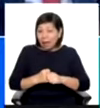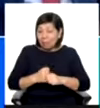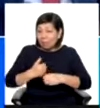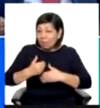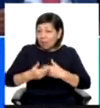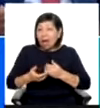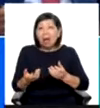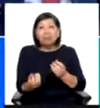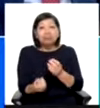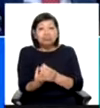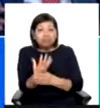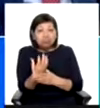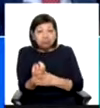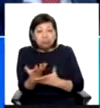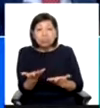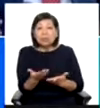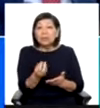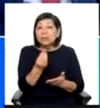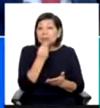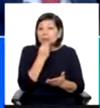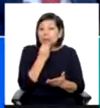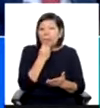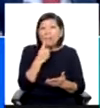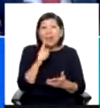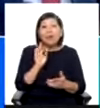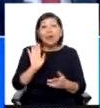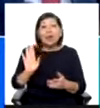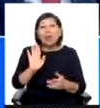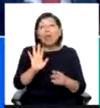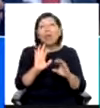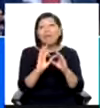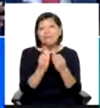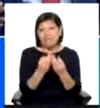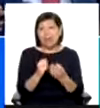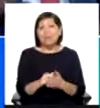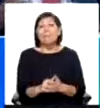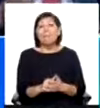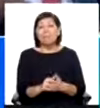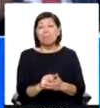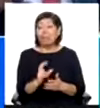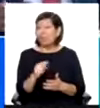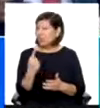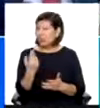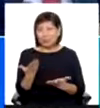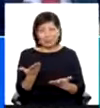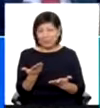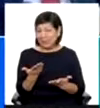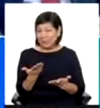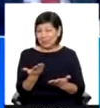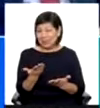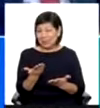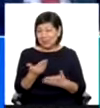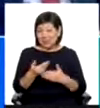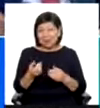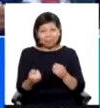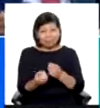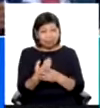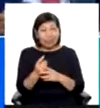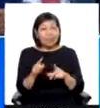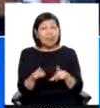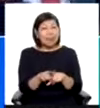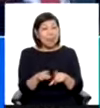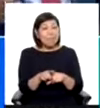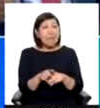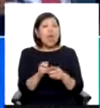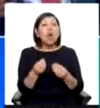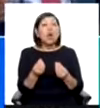producir hortalizas que van a servir de alimento para las familias, ¿no? Sobre todo, no solamente es el hecho de producir las hortalizas, sino también